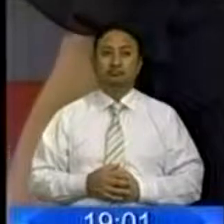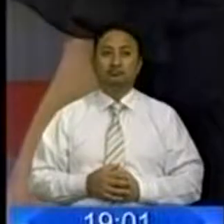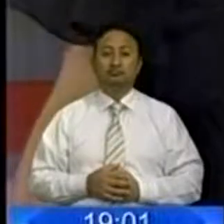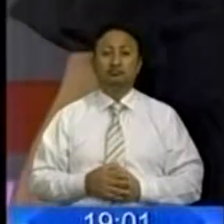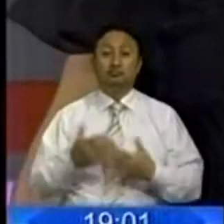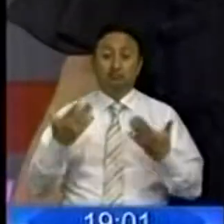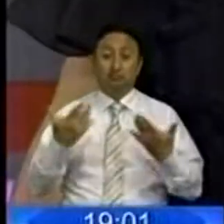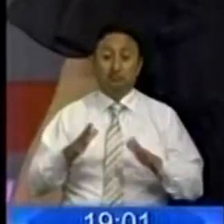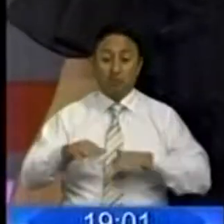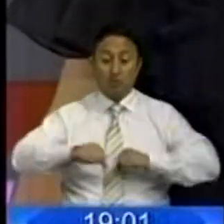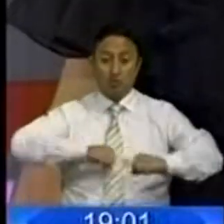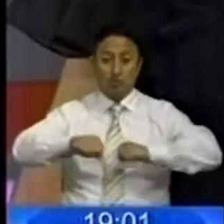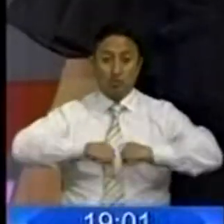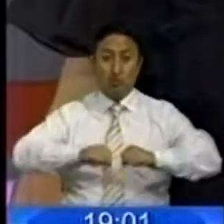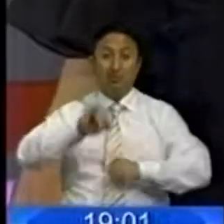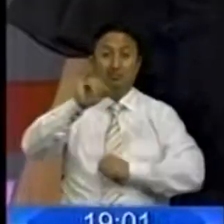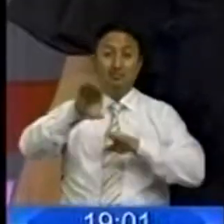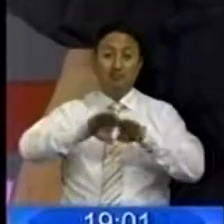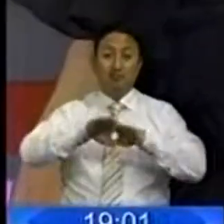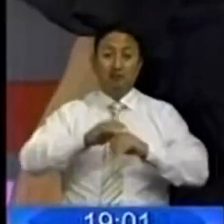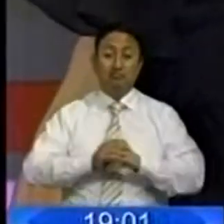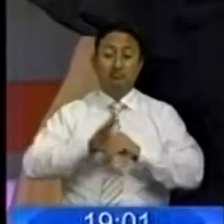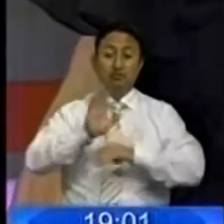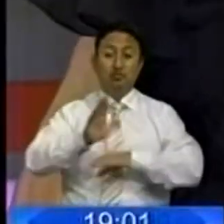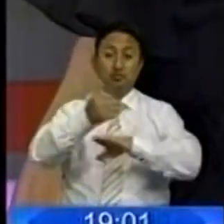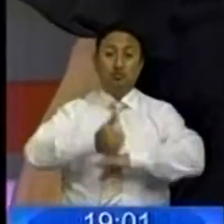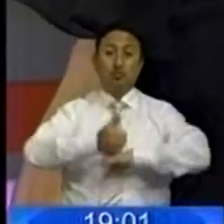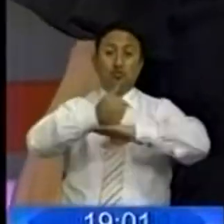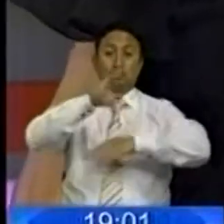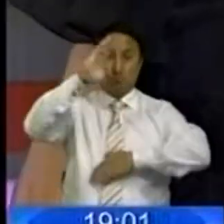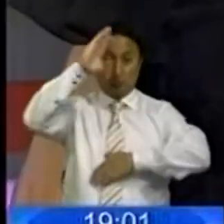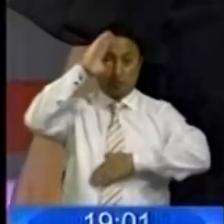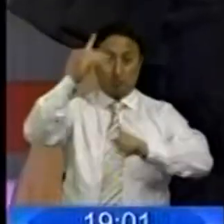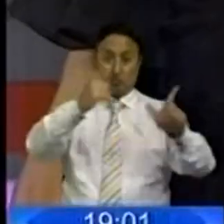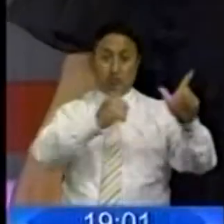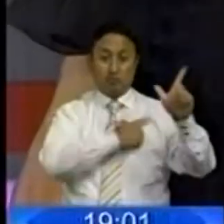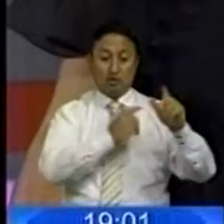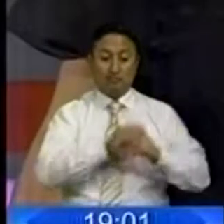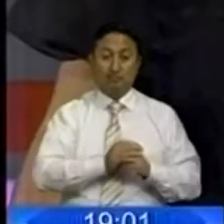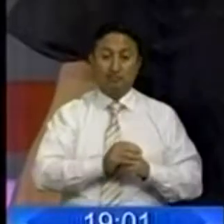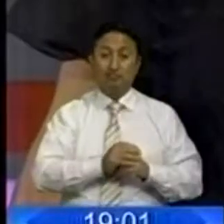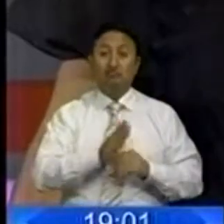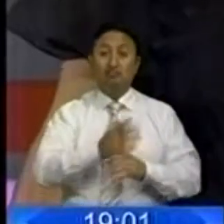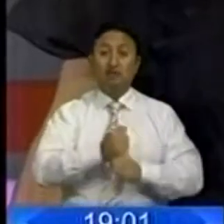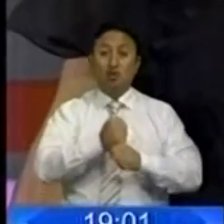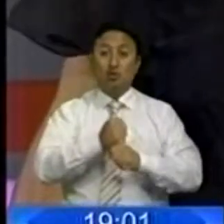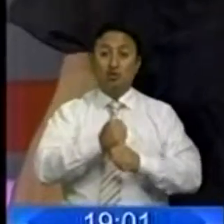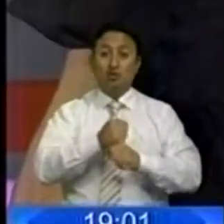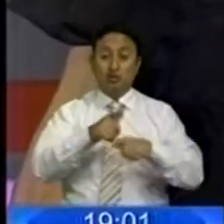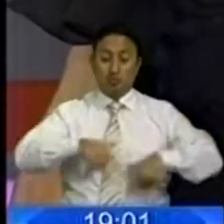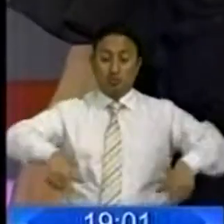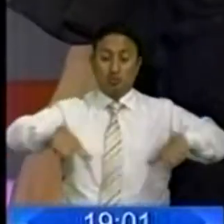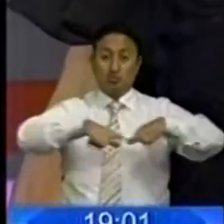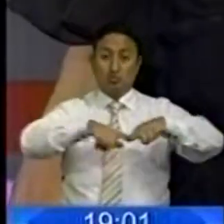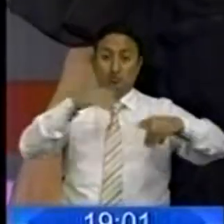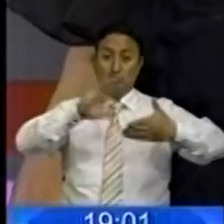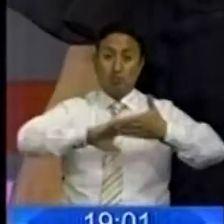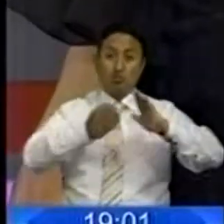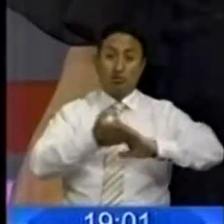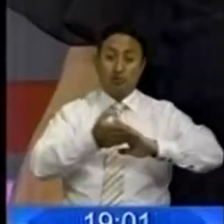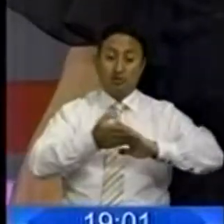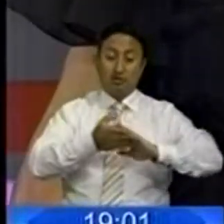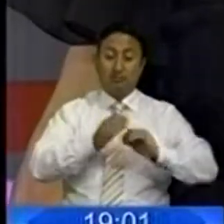tras el operativo ejecutado en imbabura las autoridades policiales y militares reforzaron la seguridad en el ingreso a las comunidades